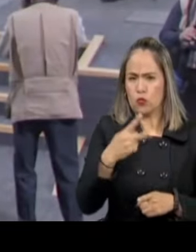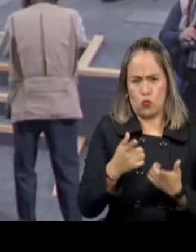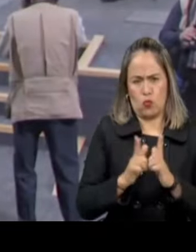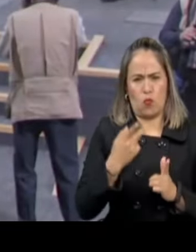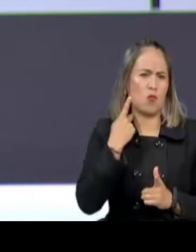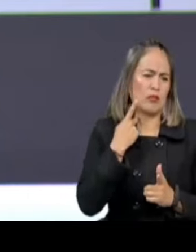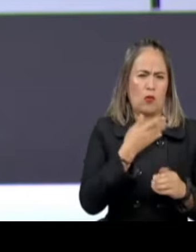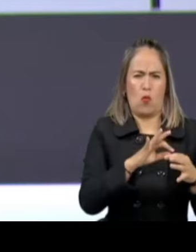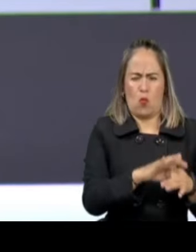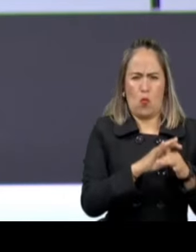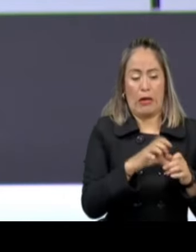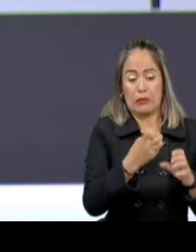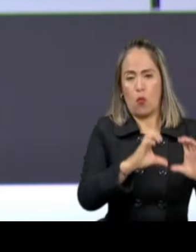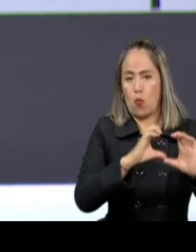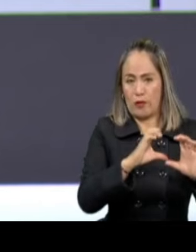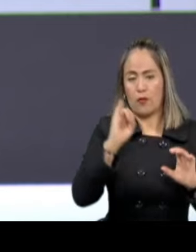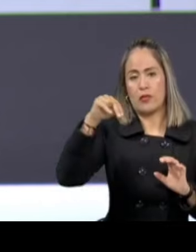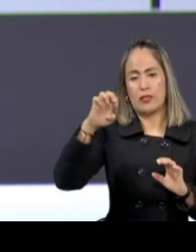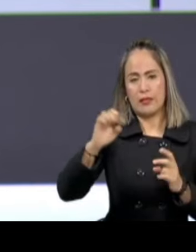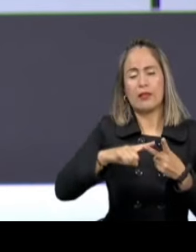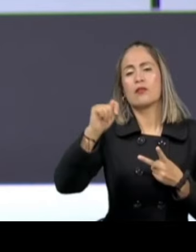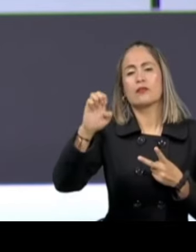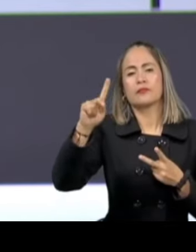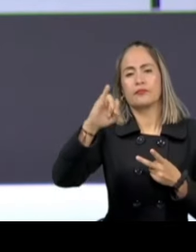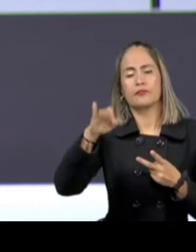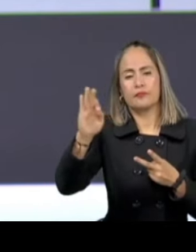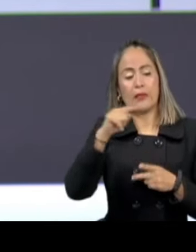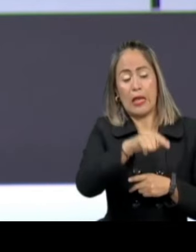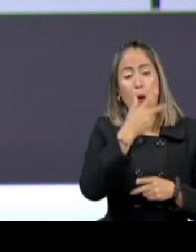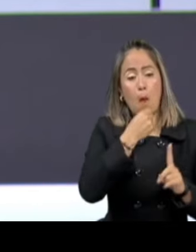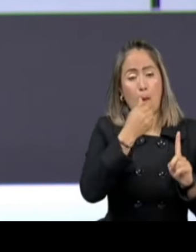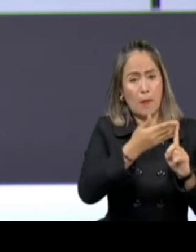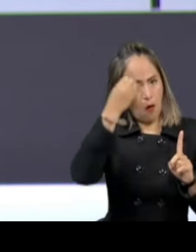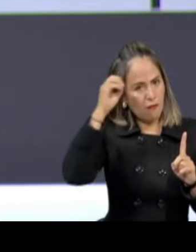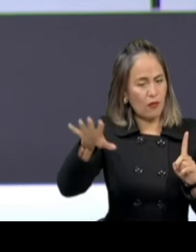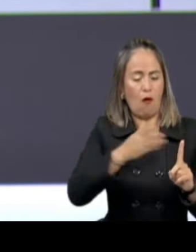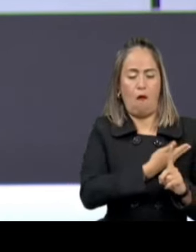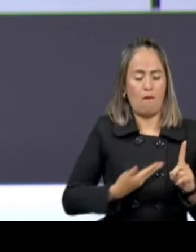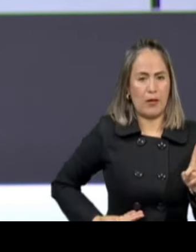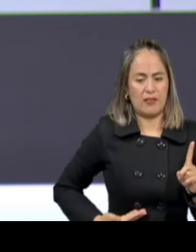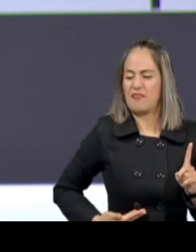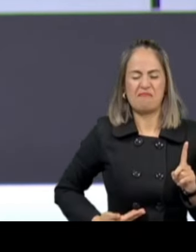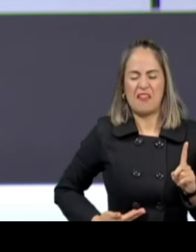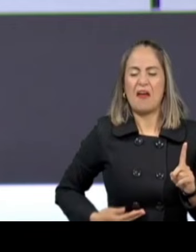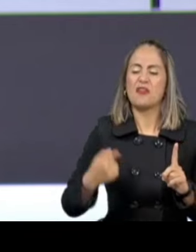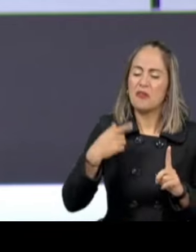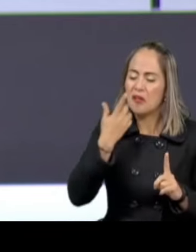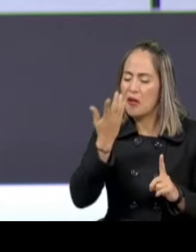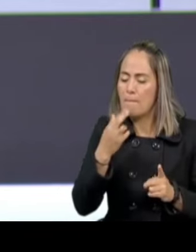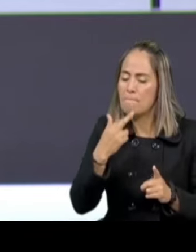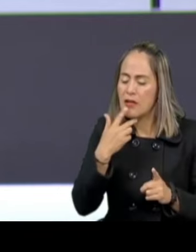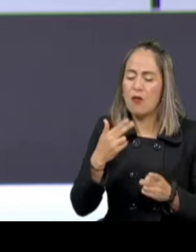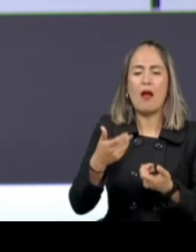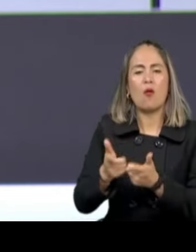tribunal electoral deben de asumir su responsabilidad histórica frente a un hombre que olvidó la jefatura de estado para asumir las tareas coyunturales